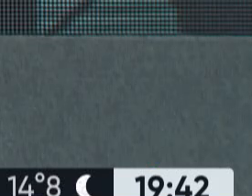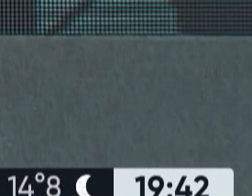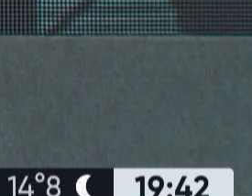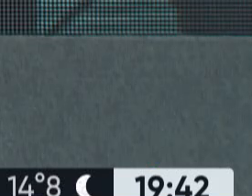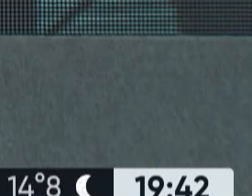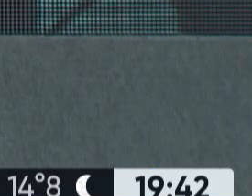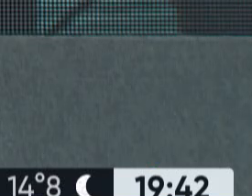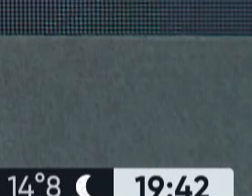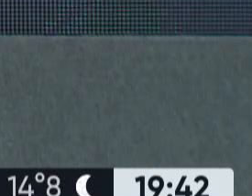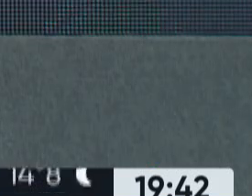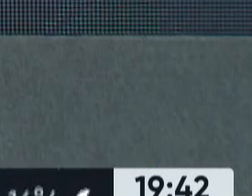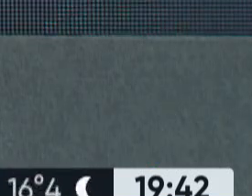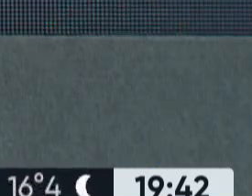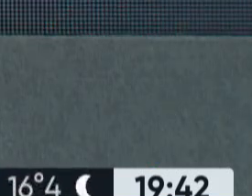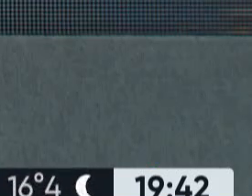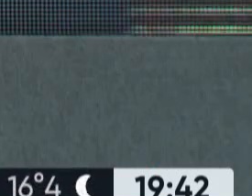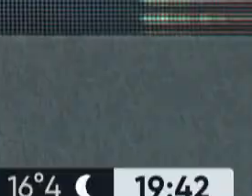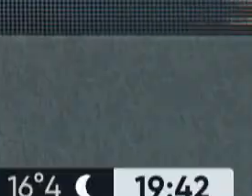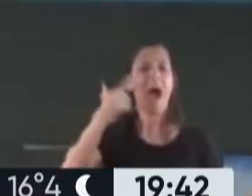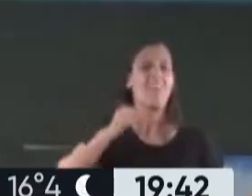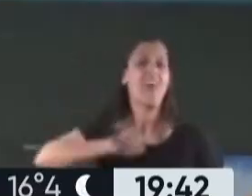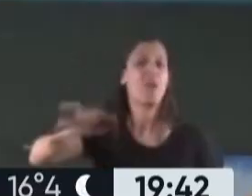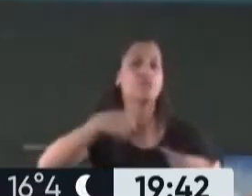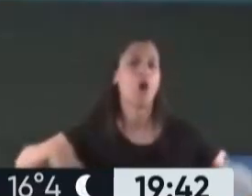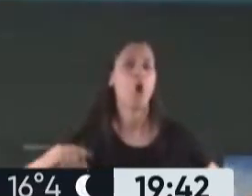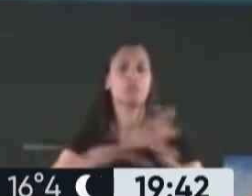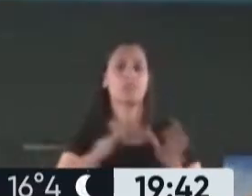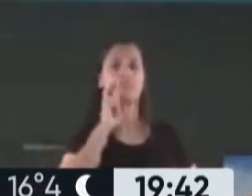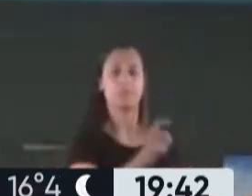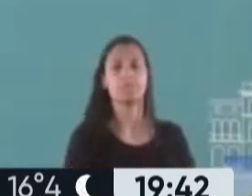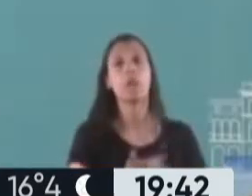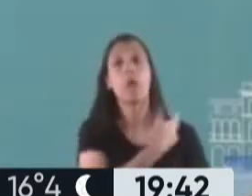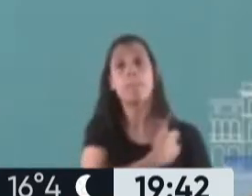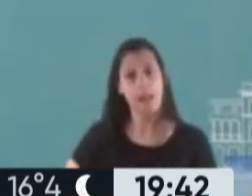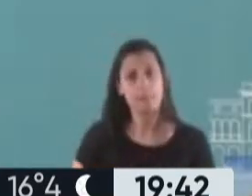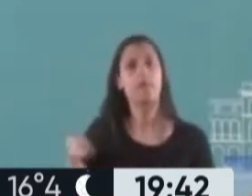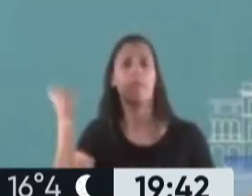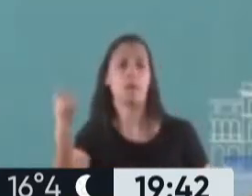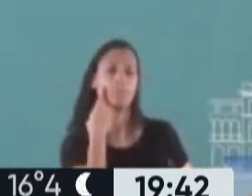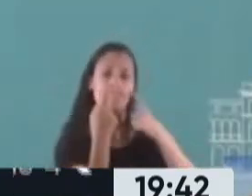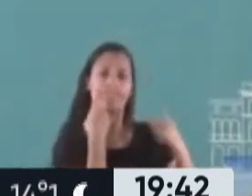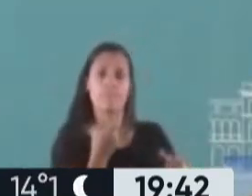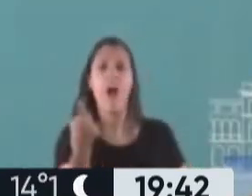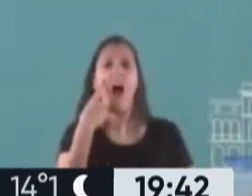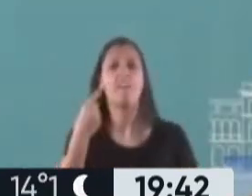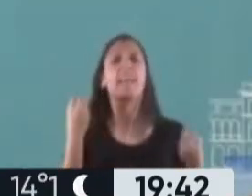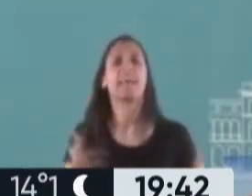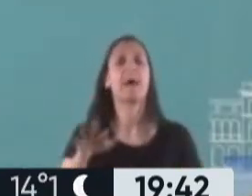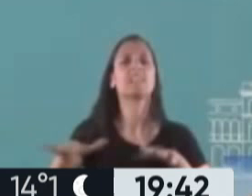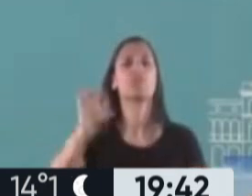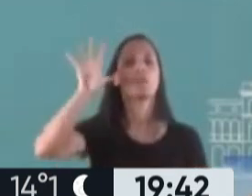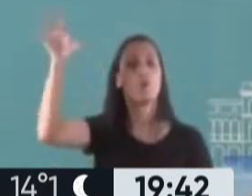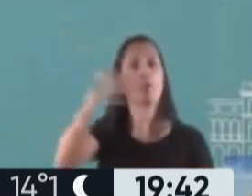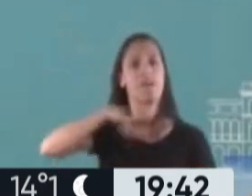se trata, cómo, cuándo y dale. El presidente de la Nación sigue muy de cerca la situación en Jujuy. El secretario de Derechos